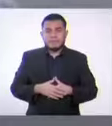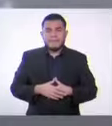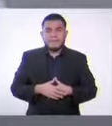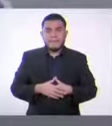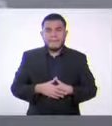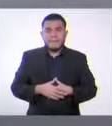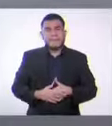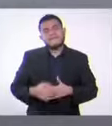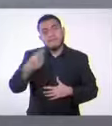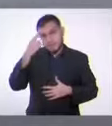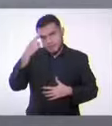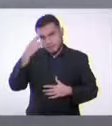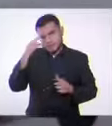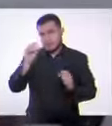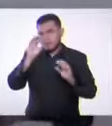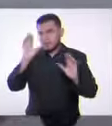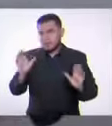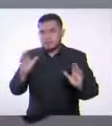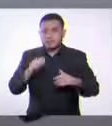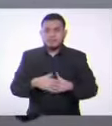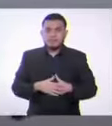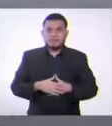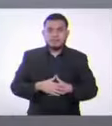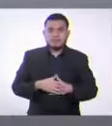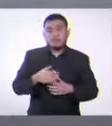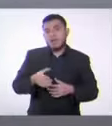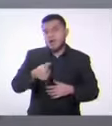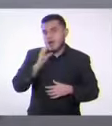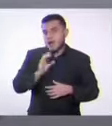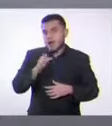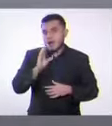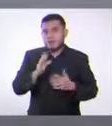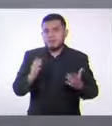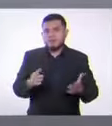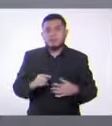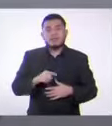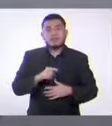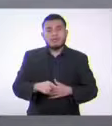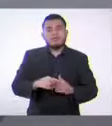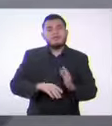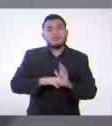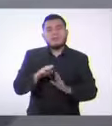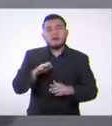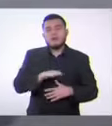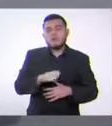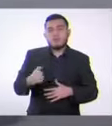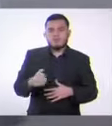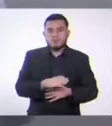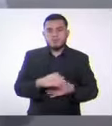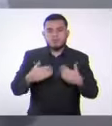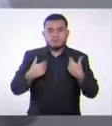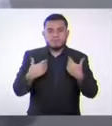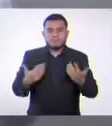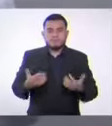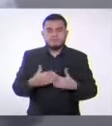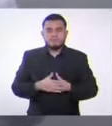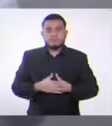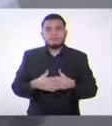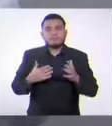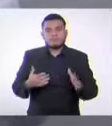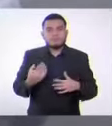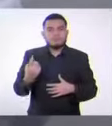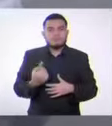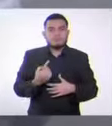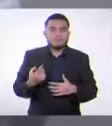Por razones obvias, el estado líquido del agua es el que más usos tiene, ya que no solo